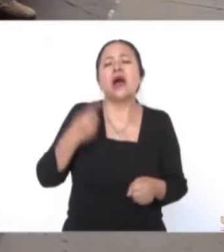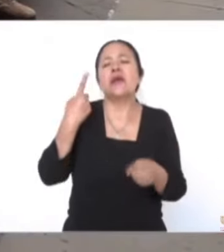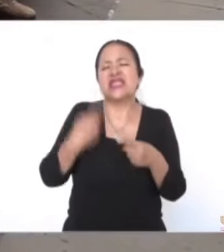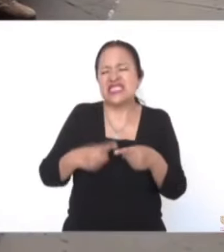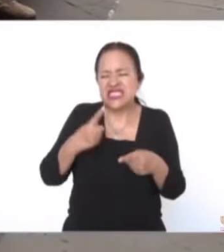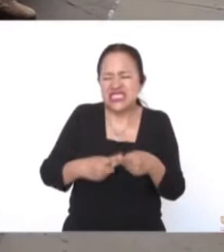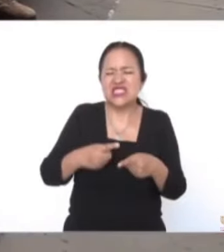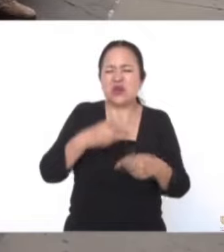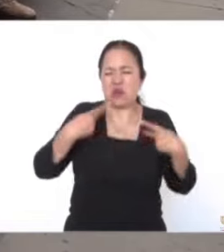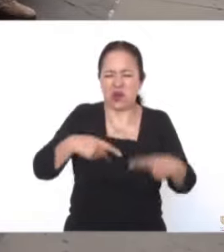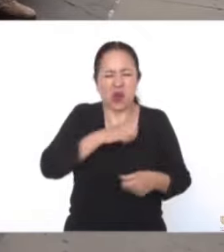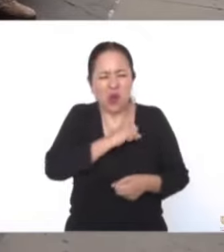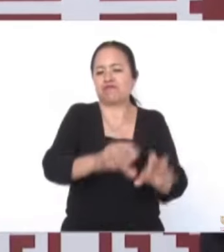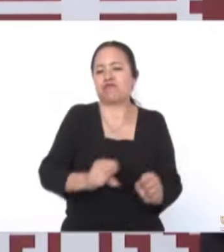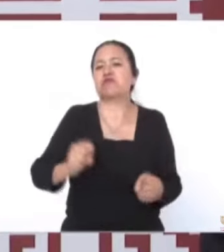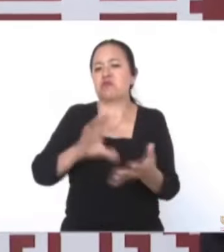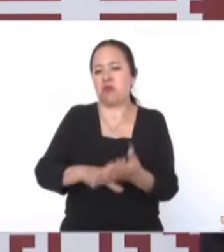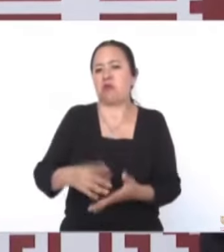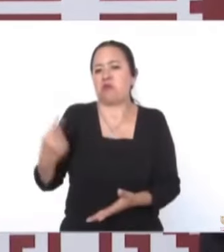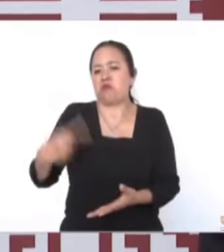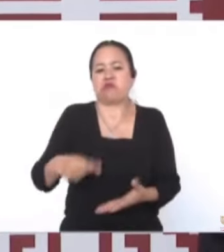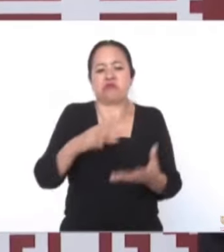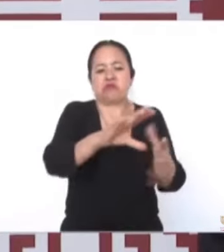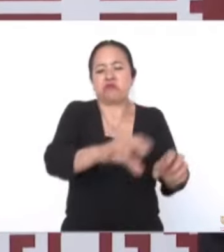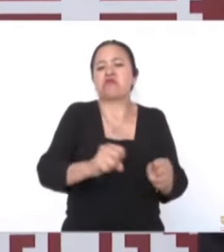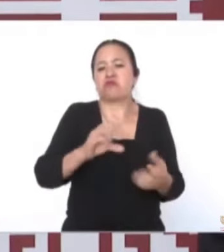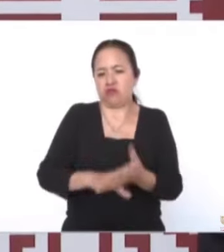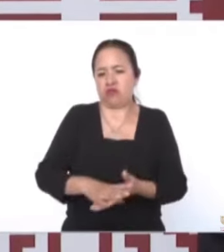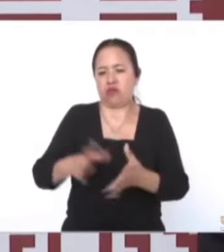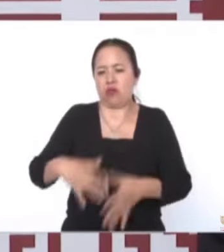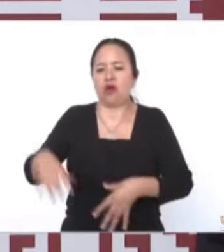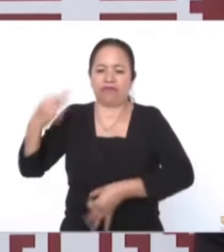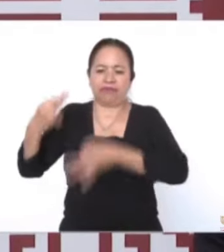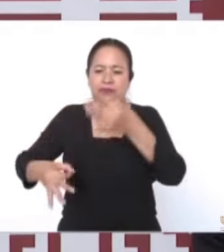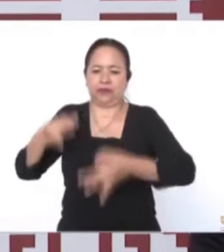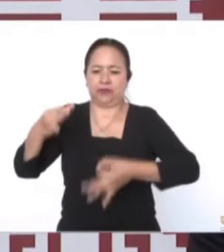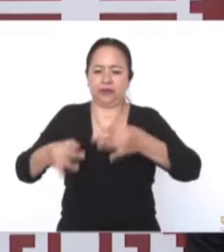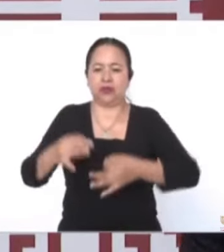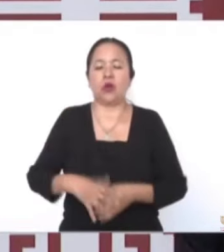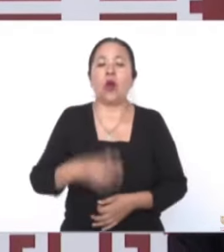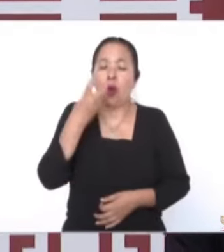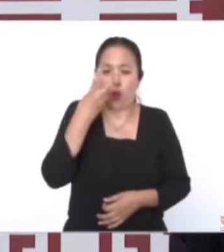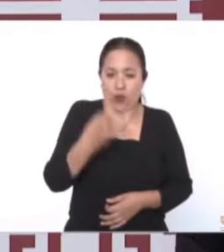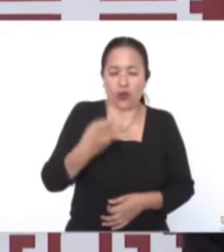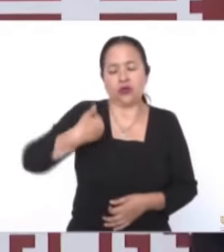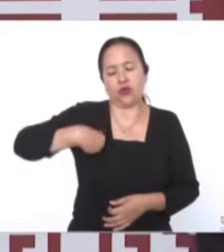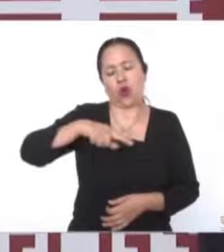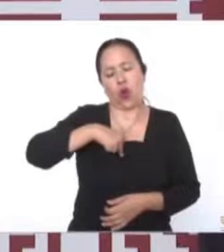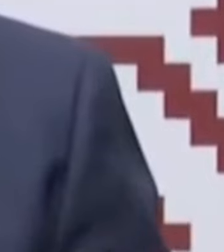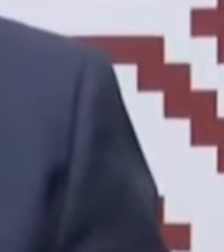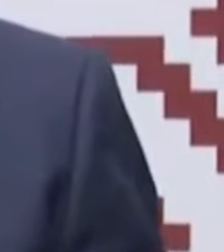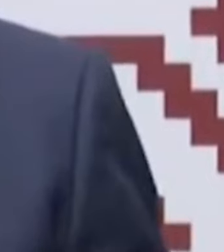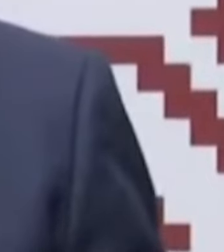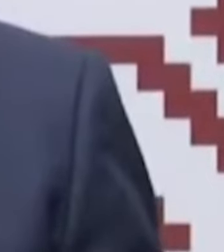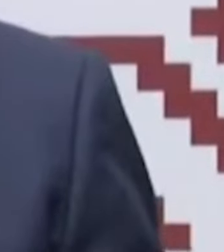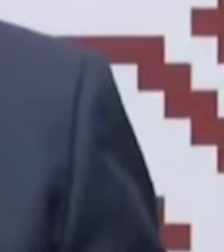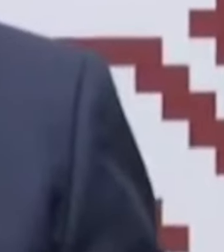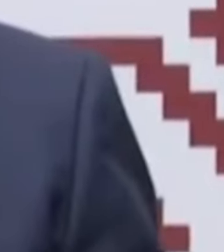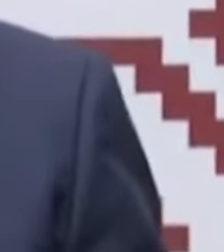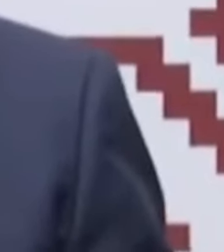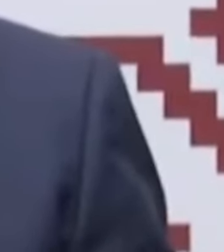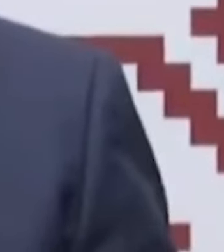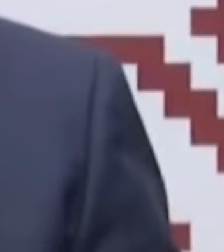veraz y útil que ayude a su captura. El jefe de gobierno señaló que los tres objetivos prioritarios que hoy se incorporan a la lista de personas más buscadas tienen que ver con el